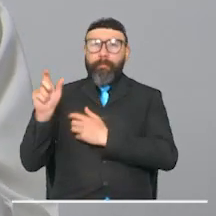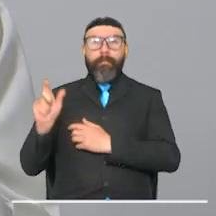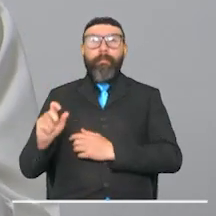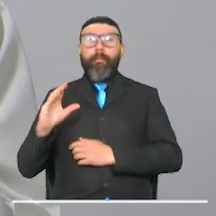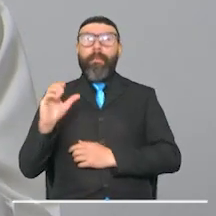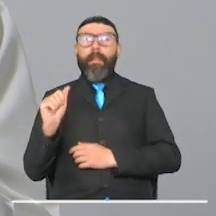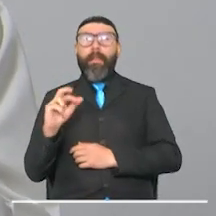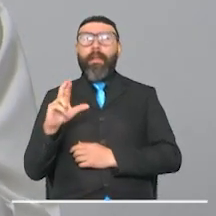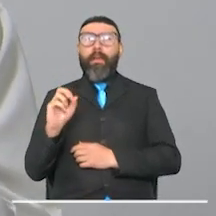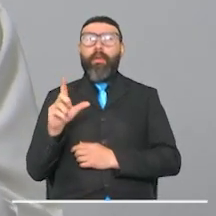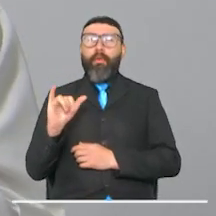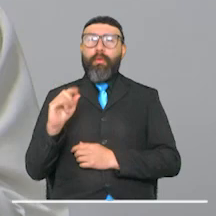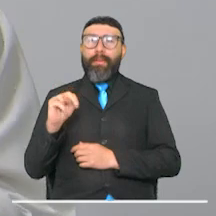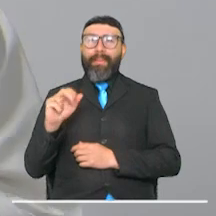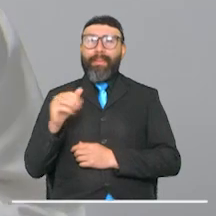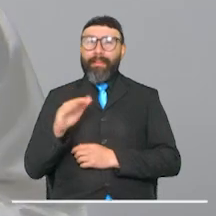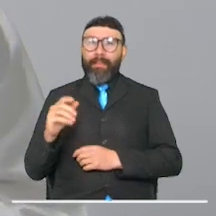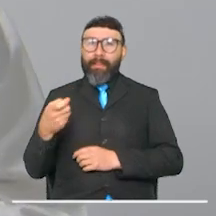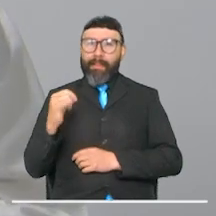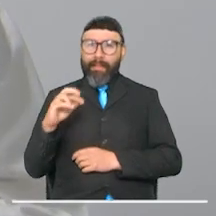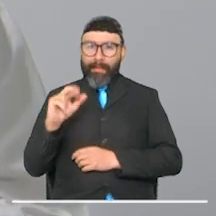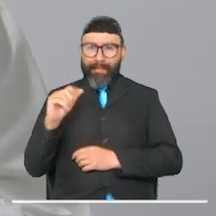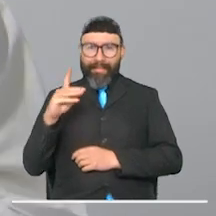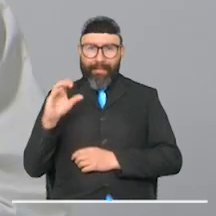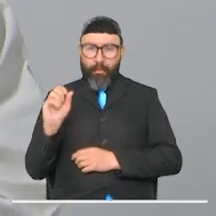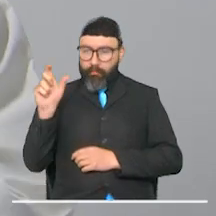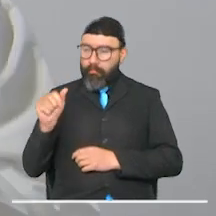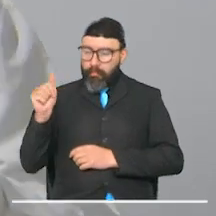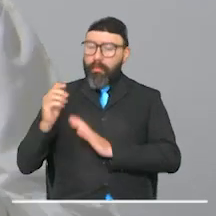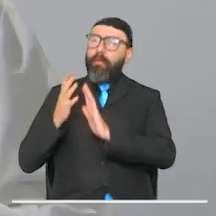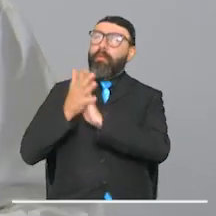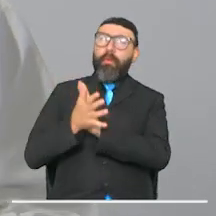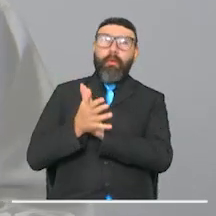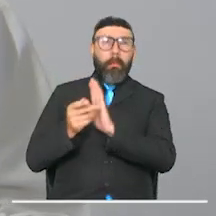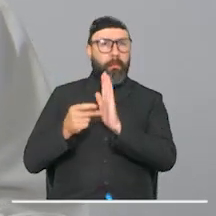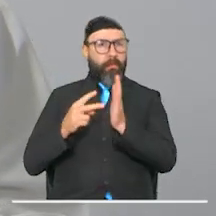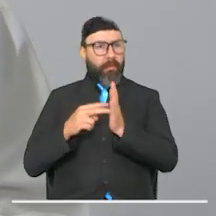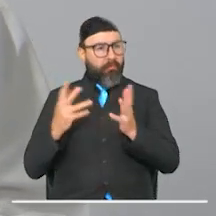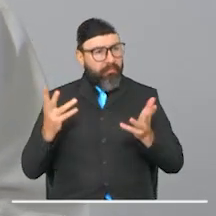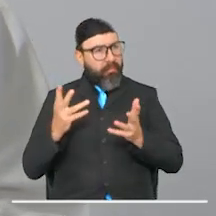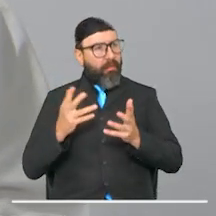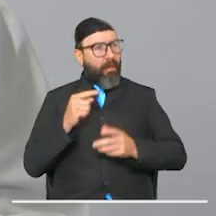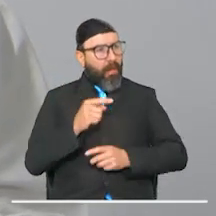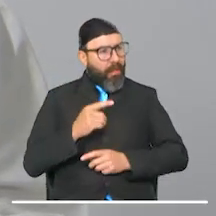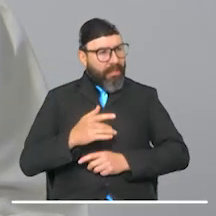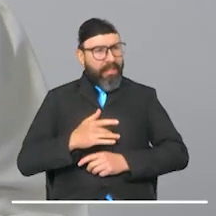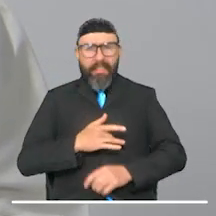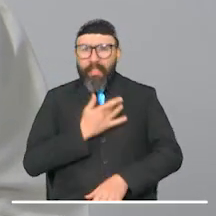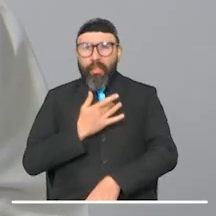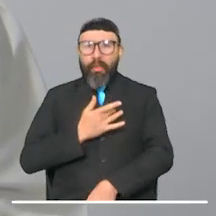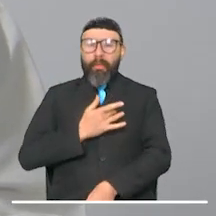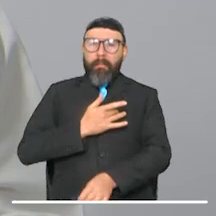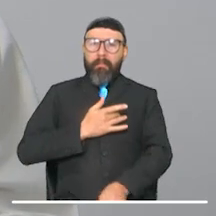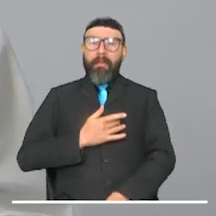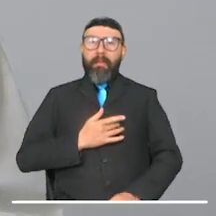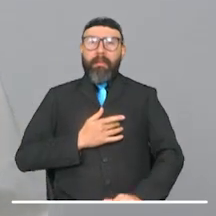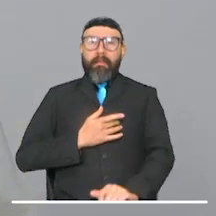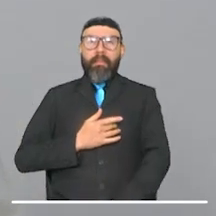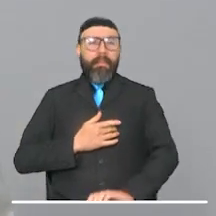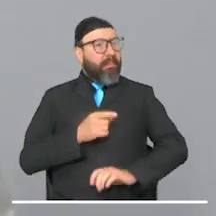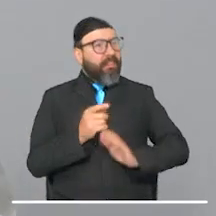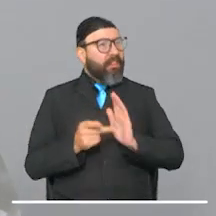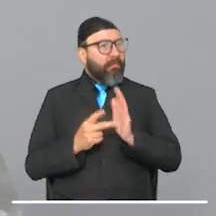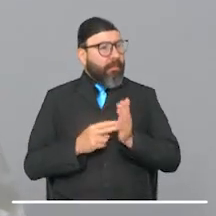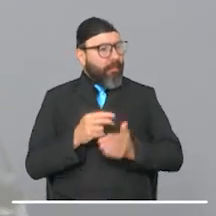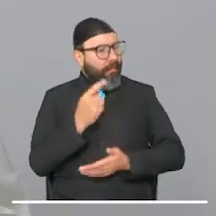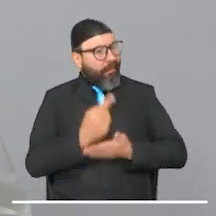que ustedes entiendan un poco todo lo que hay detrás de un síntoma Y por qué entra un